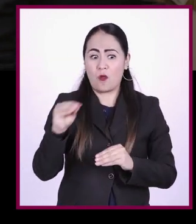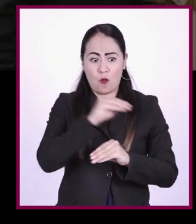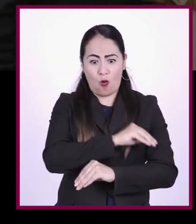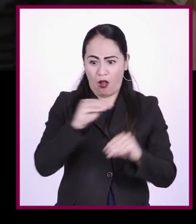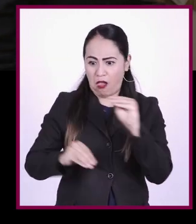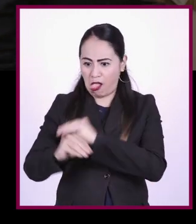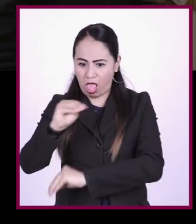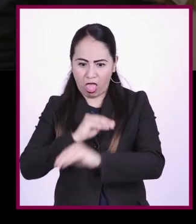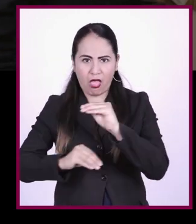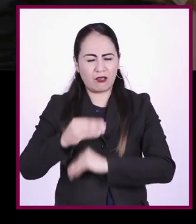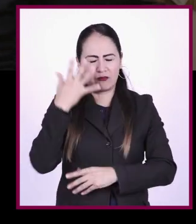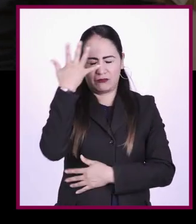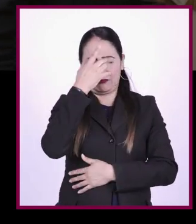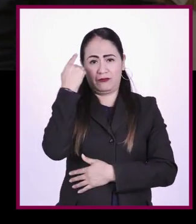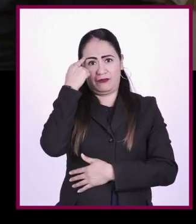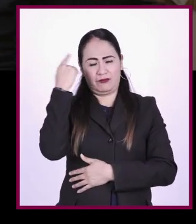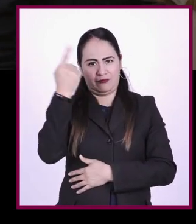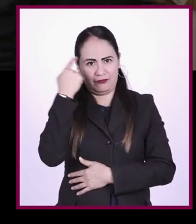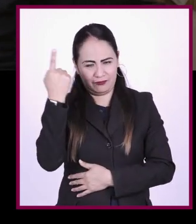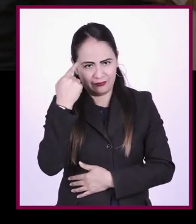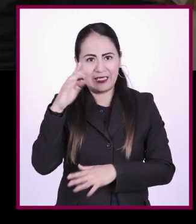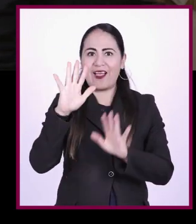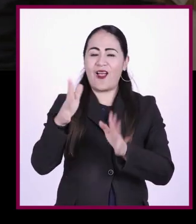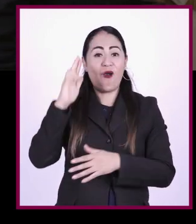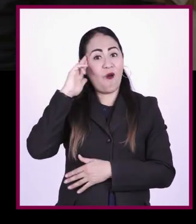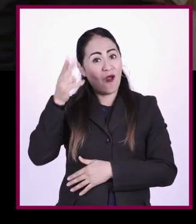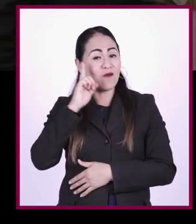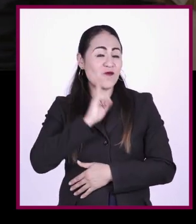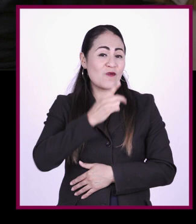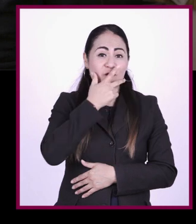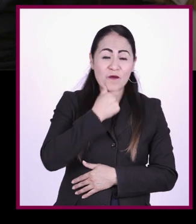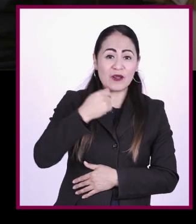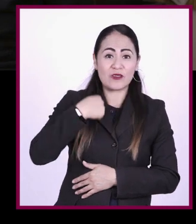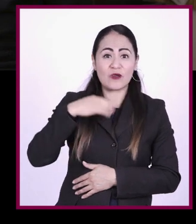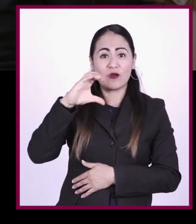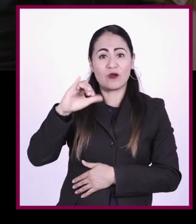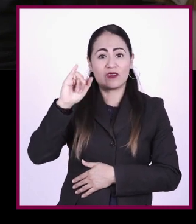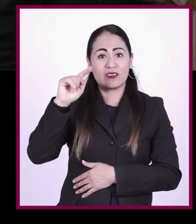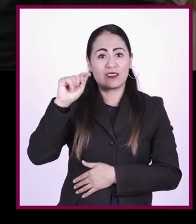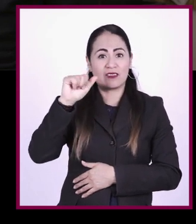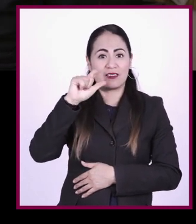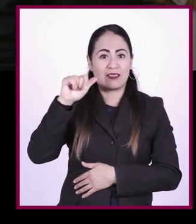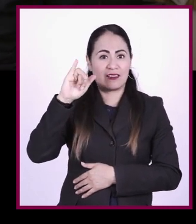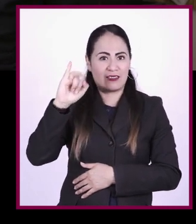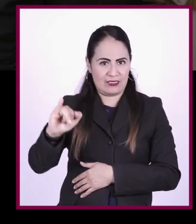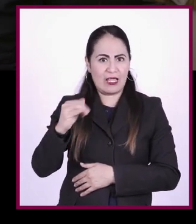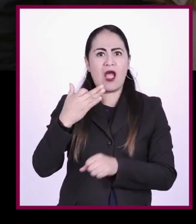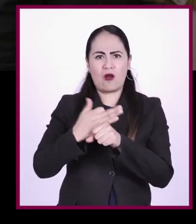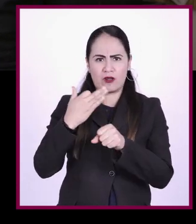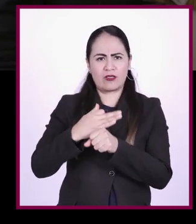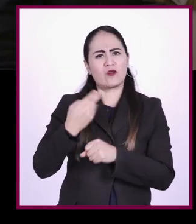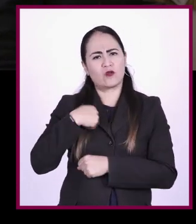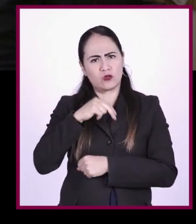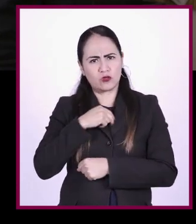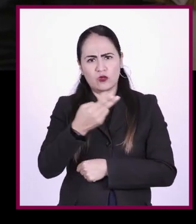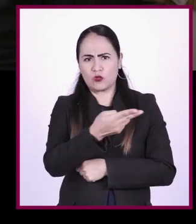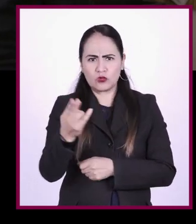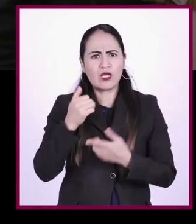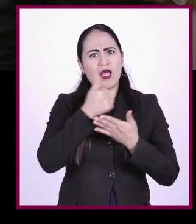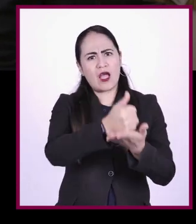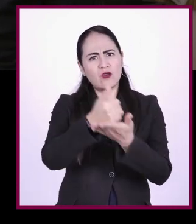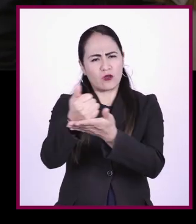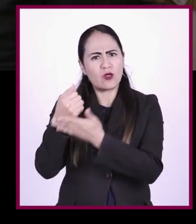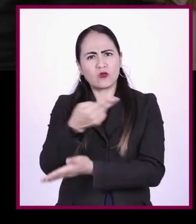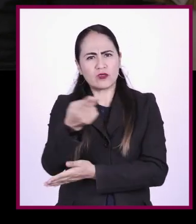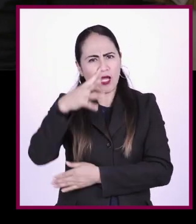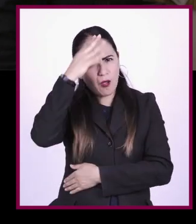moverme, Juanma, me mareas. Hola, chavos y chavas. Yo soy Citlali. Como saben, estamos aquí para ayudarlos a seguir aprendiendo acerca